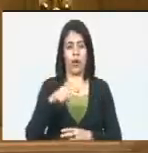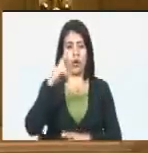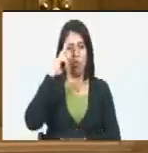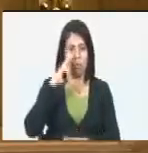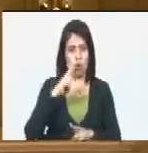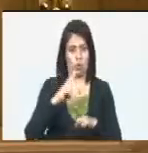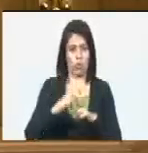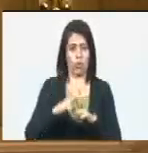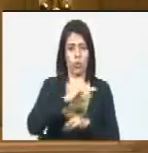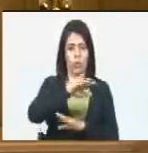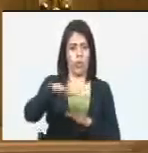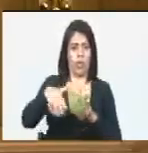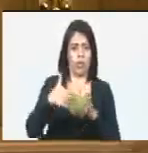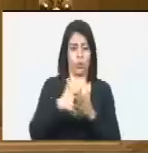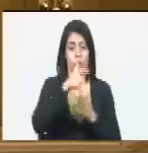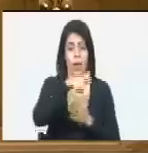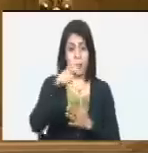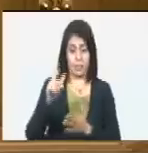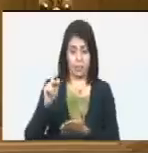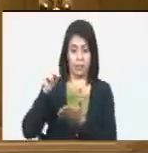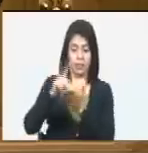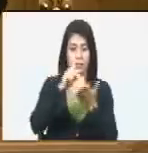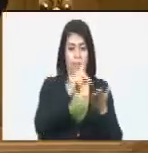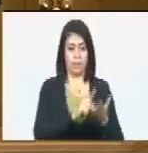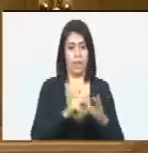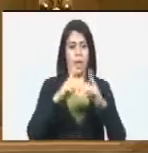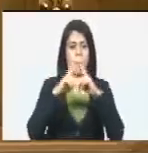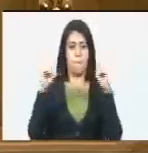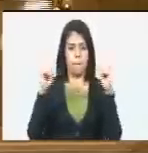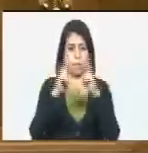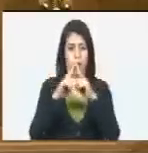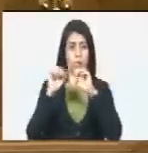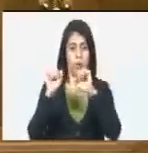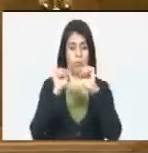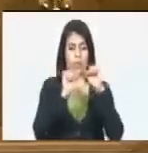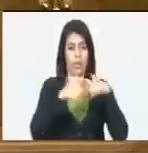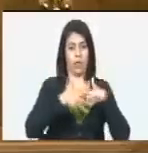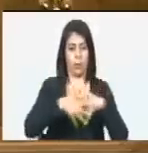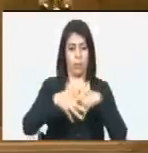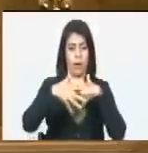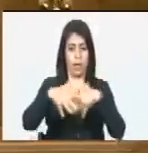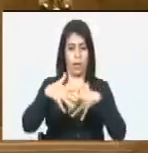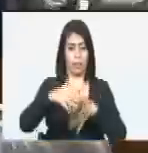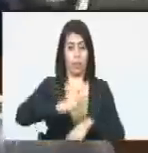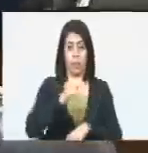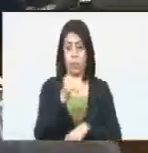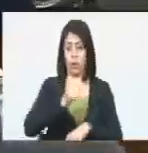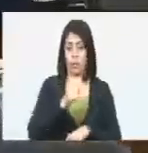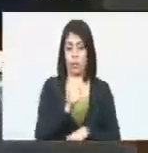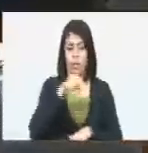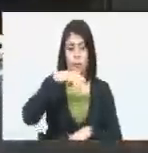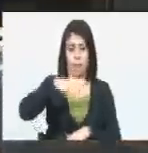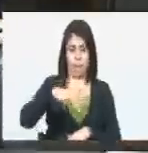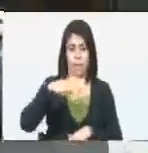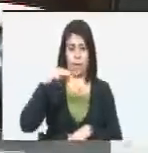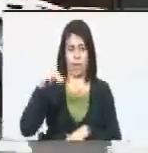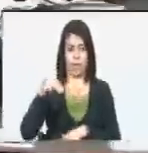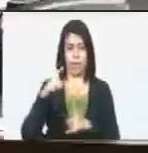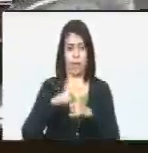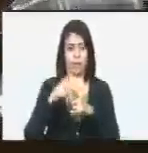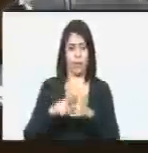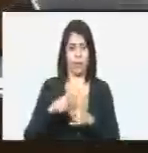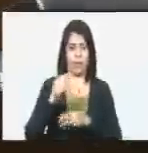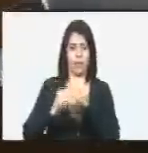los patriotas que estuvieron en el puente Yaguno evitando que la marcha y que la policía metropolitana cumpliera el objetivo de